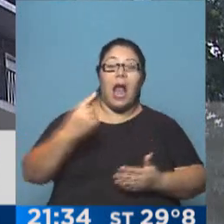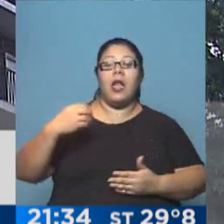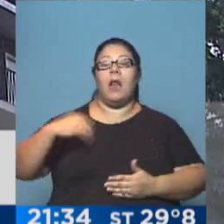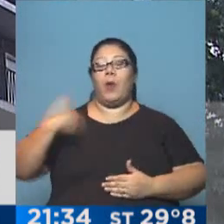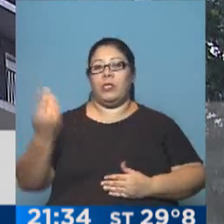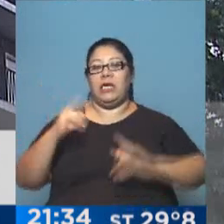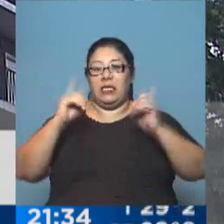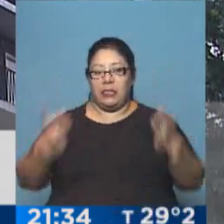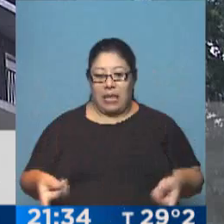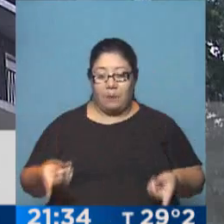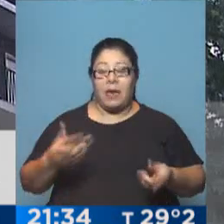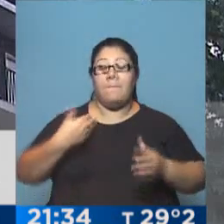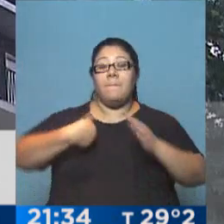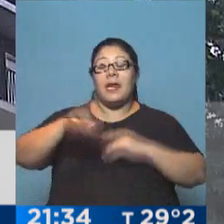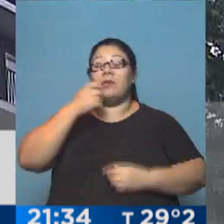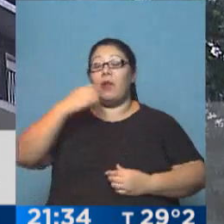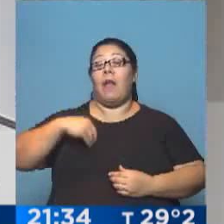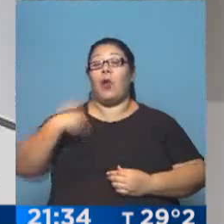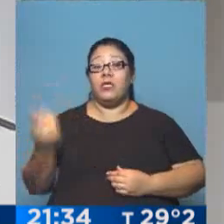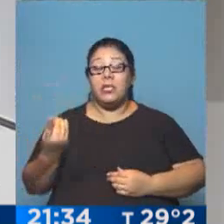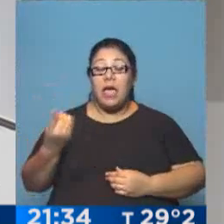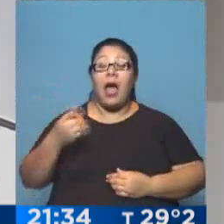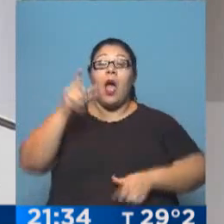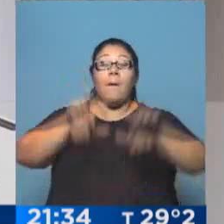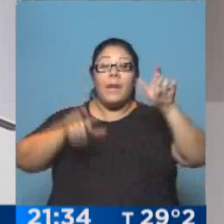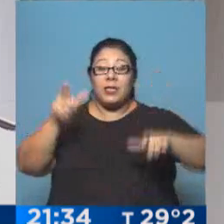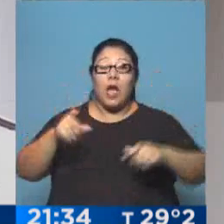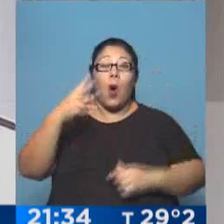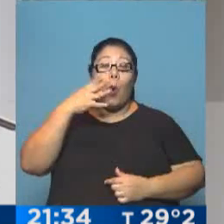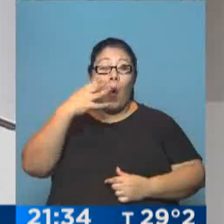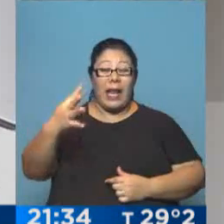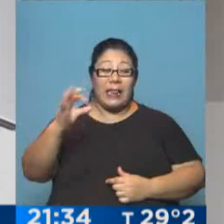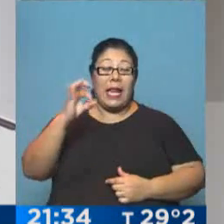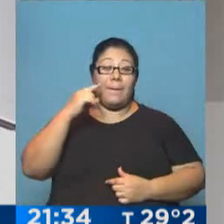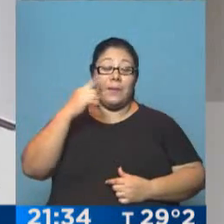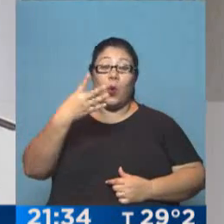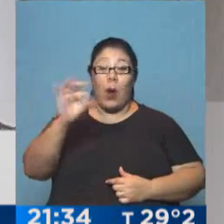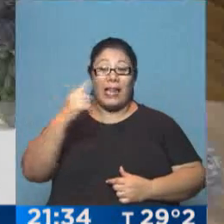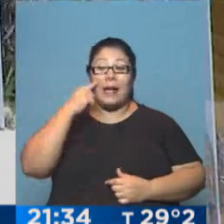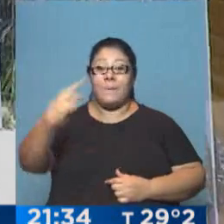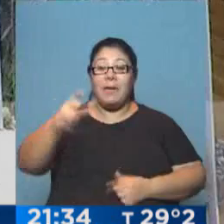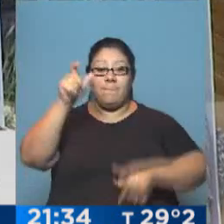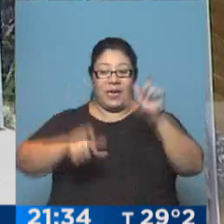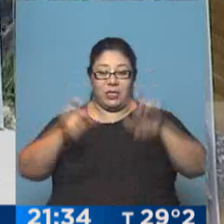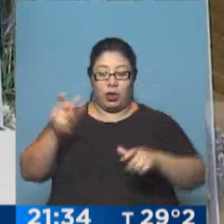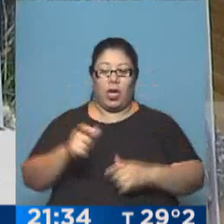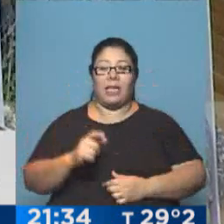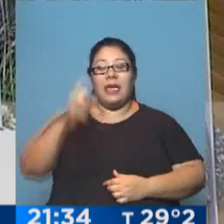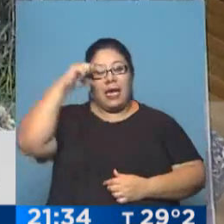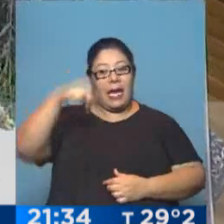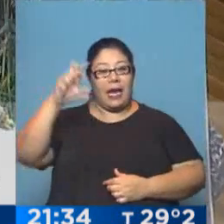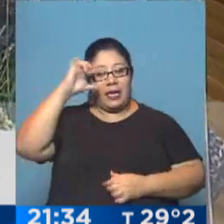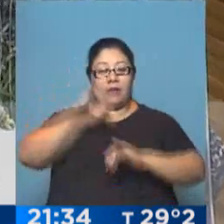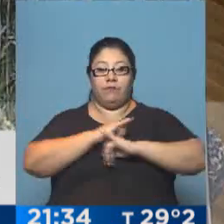zona metropolitana, más de 40.000 fueron los afectados durante este fin de semana, según datos del ENRE. Edesur informó que los